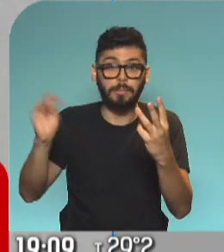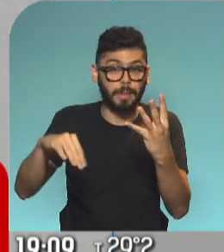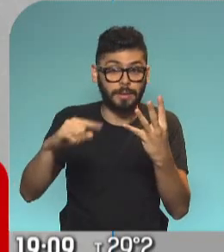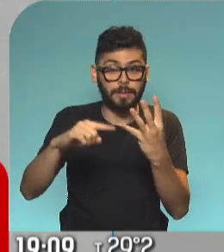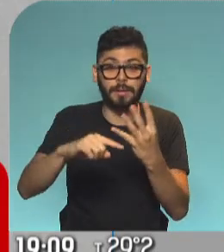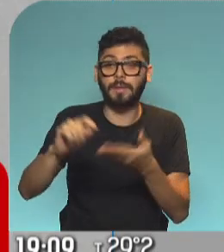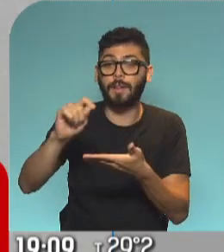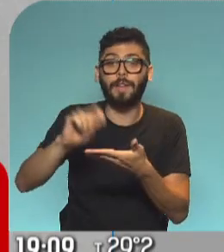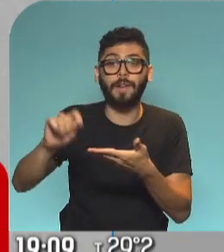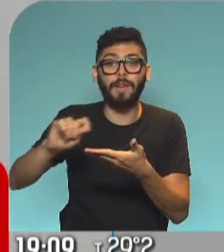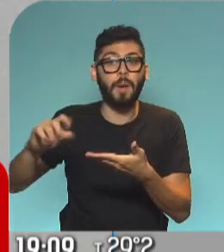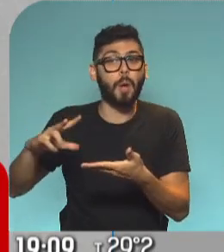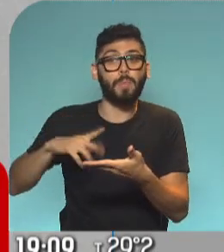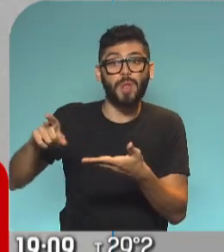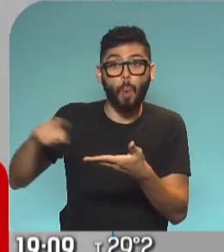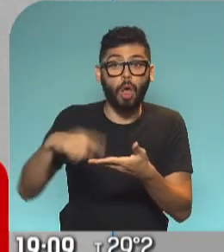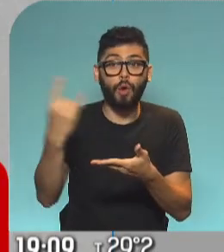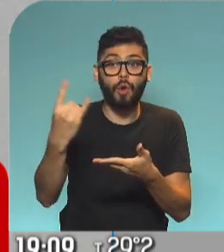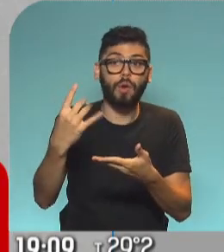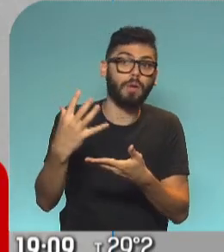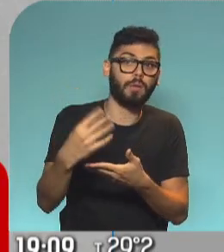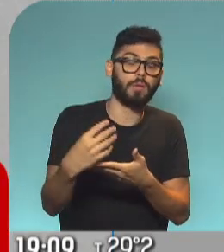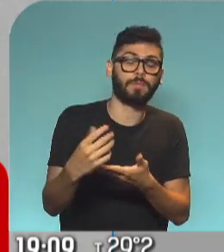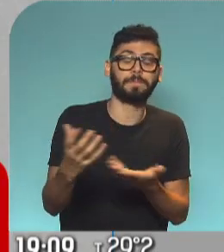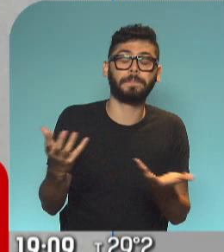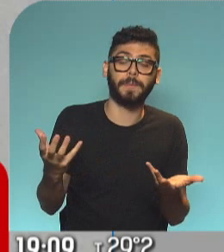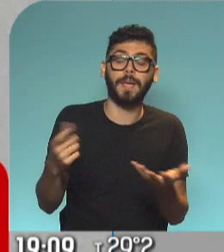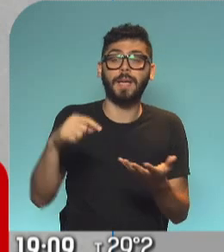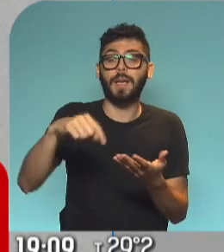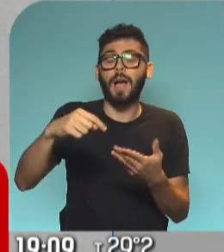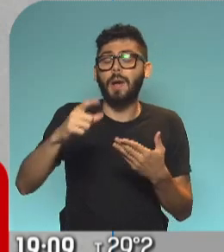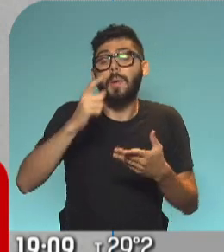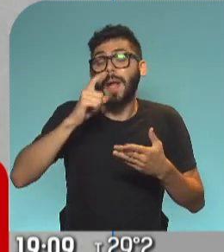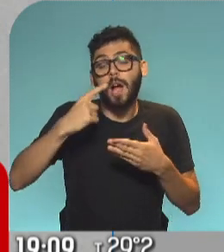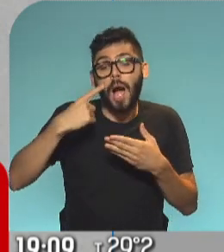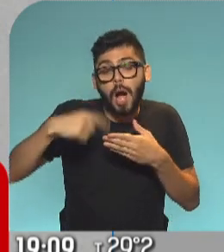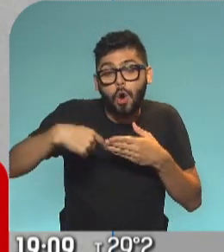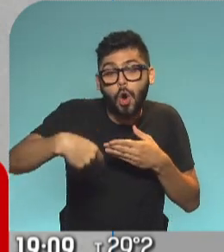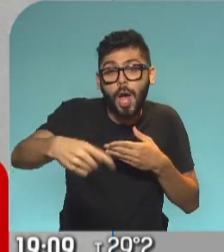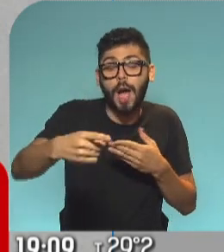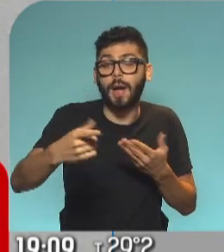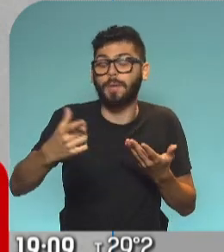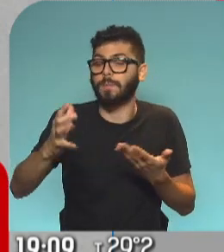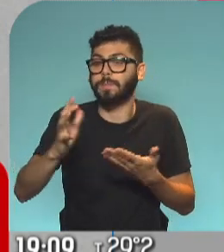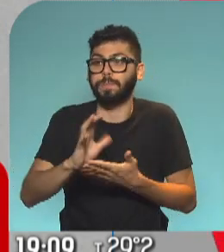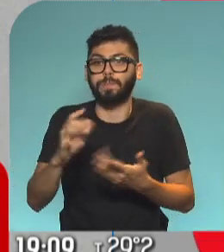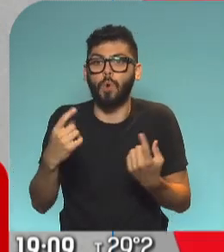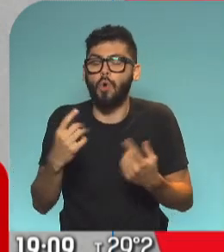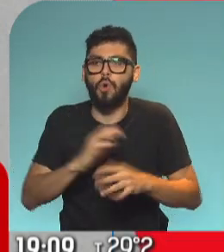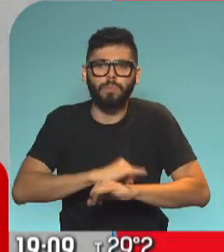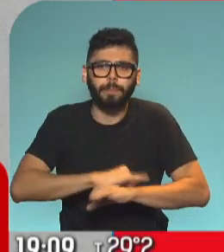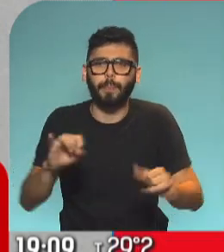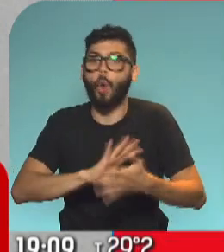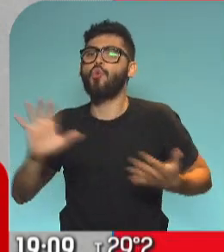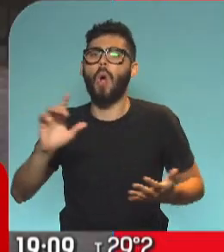de un documento privado no parece que las próximas horas de manera inminente vaya a haber una novedad importante